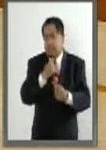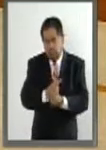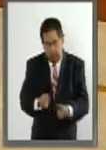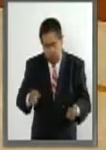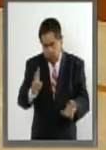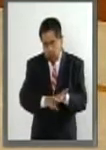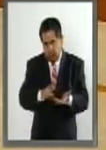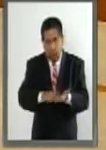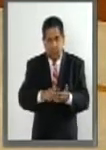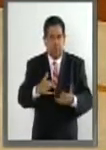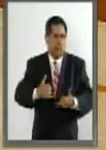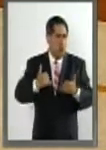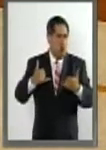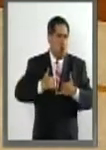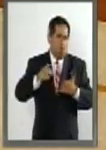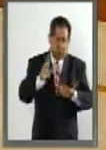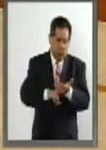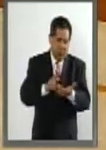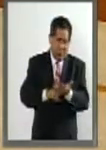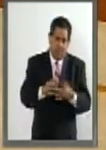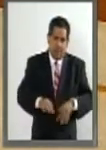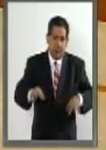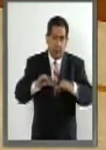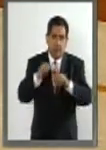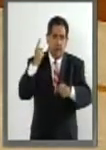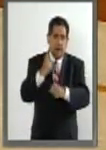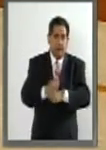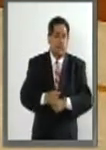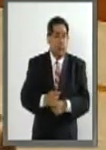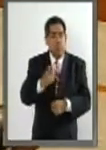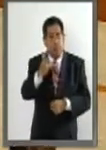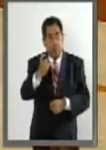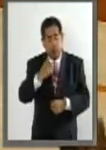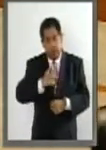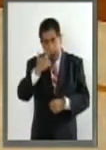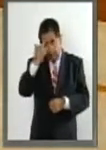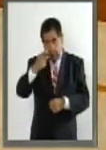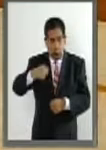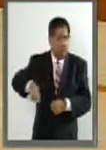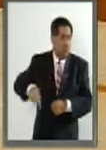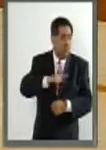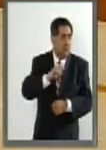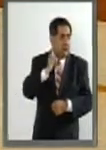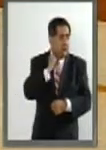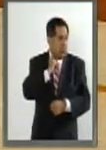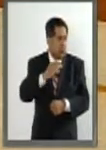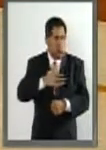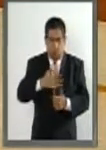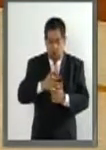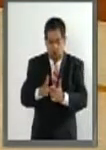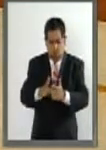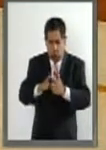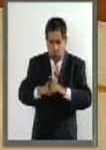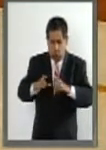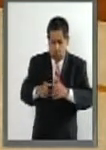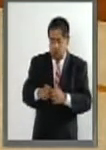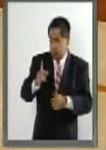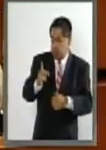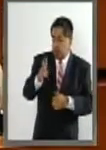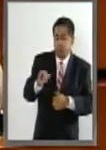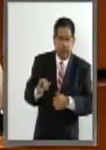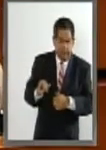niños y de esos adolescentes. Por esta razón, los senadores del Grupo Parlamentario del